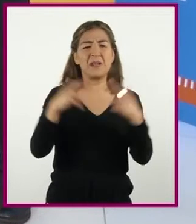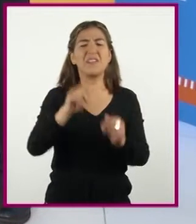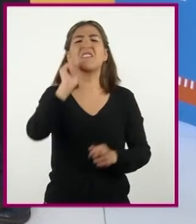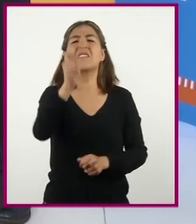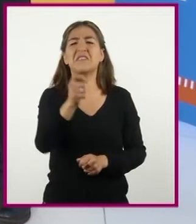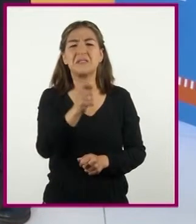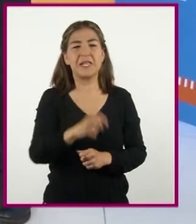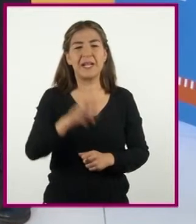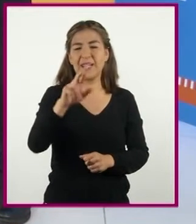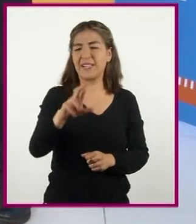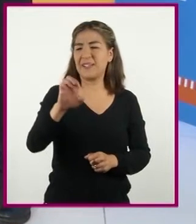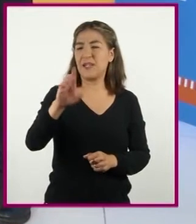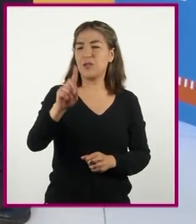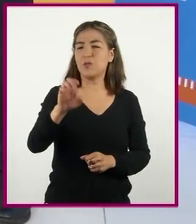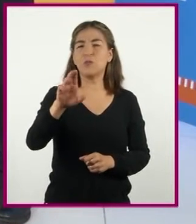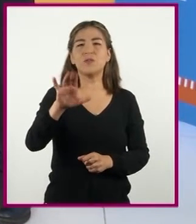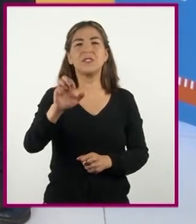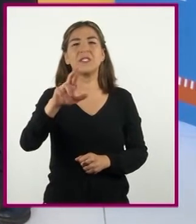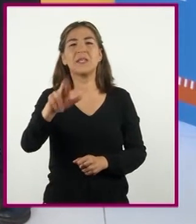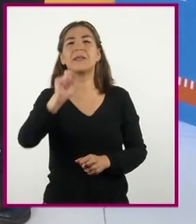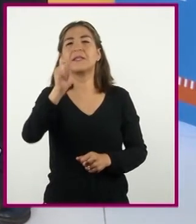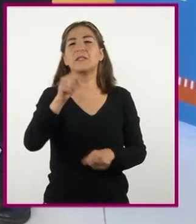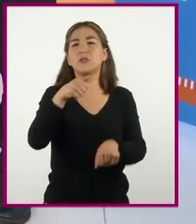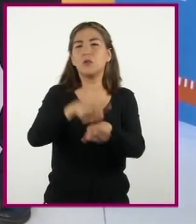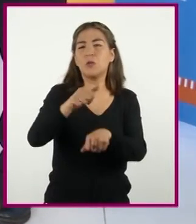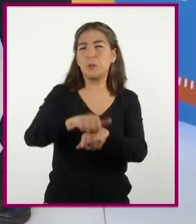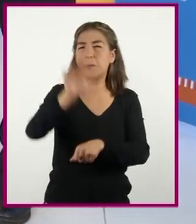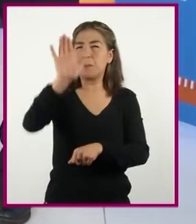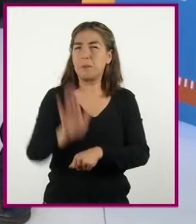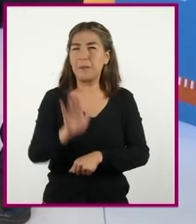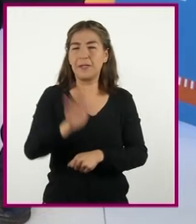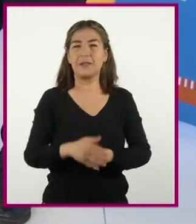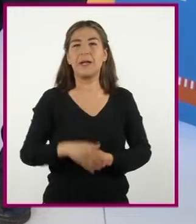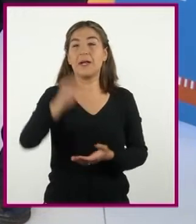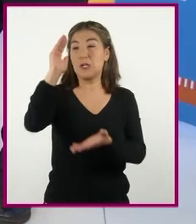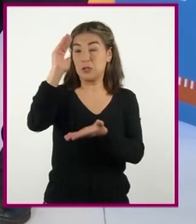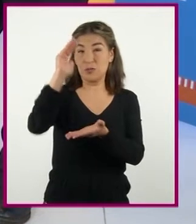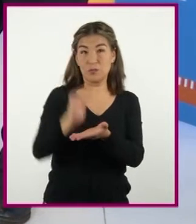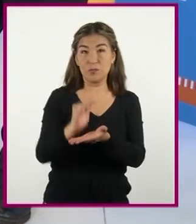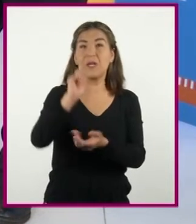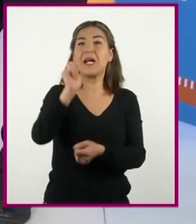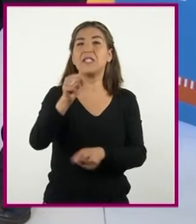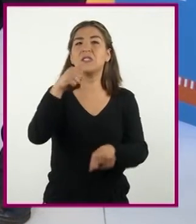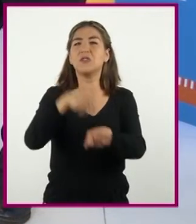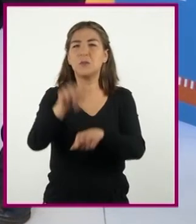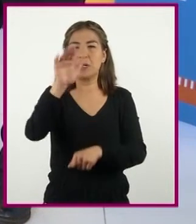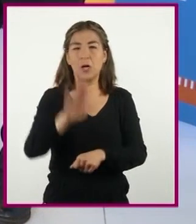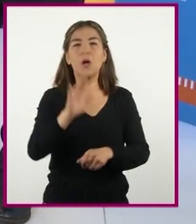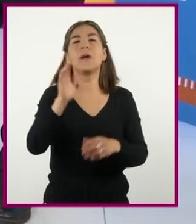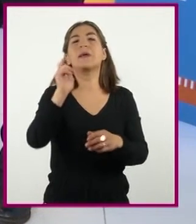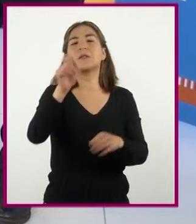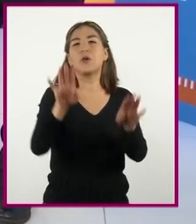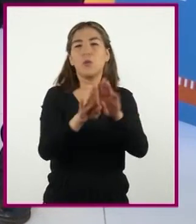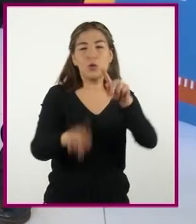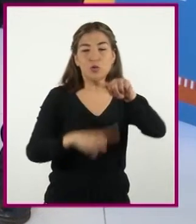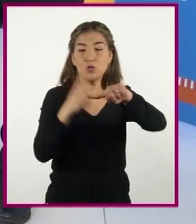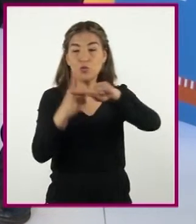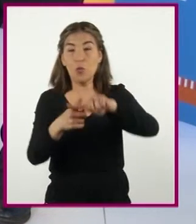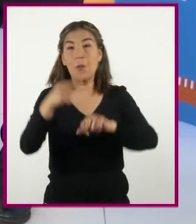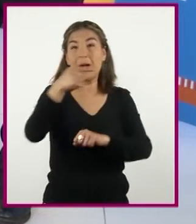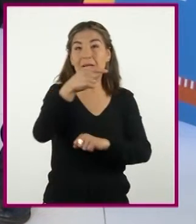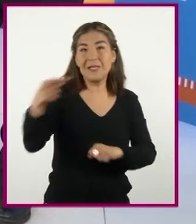decir reducir términos semejantes? Reducir términos semejantes significa sumar o restar